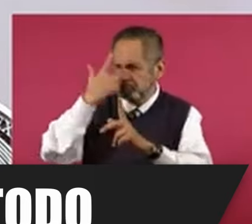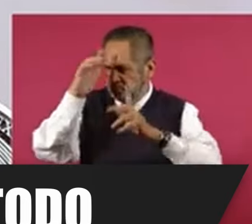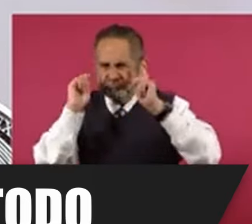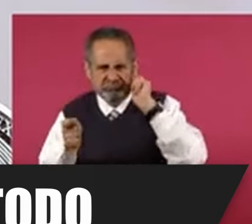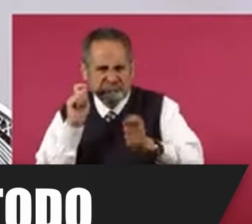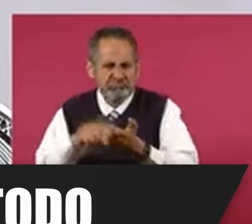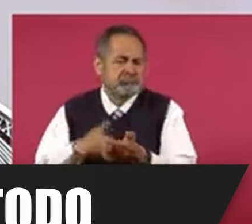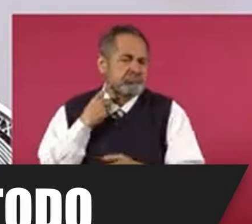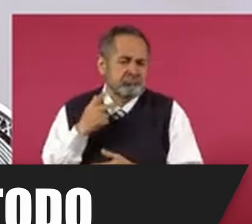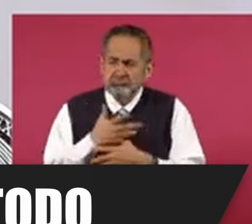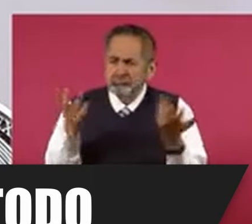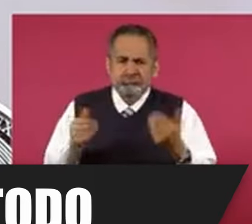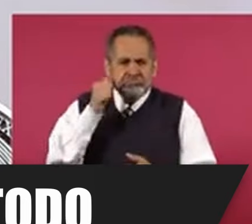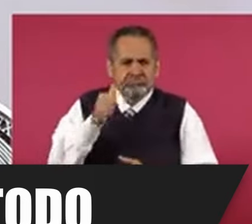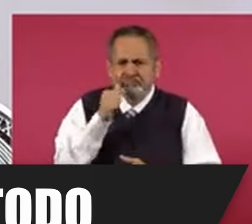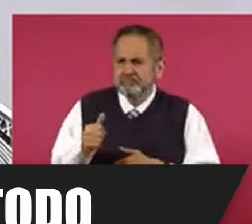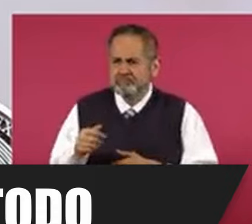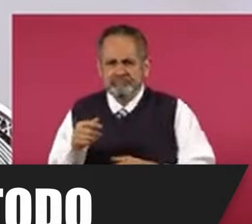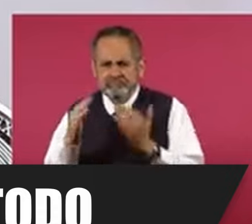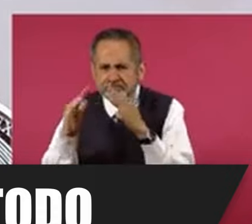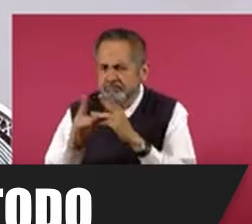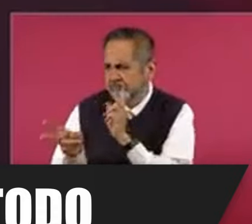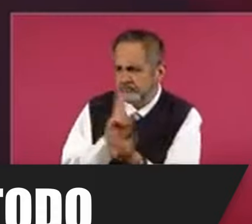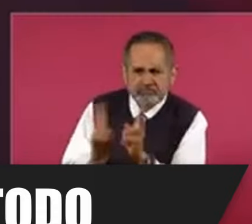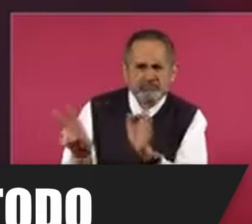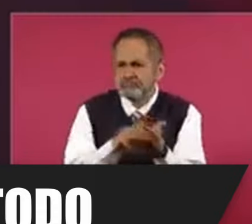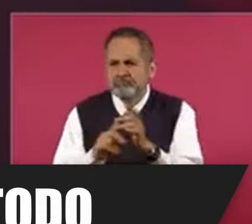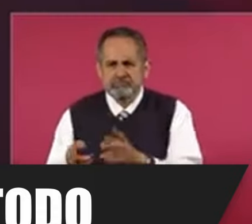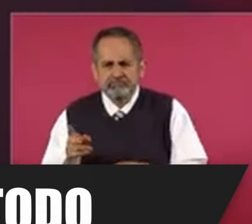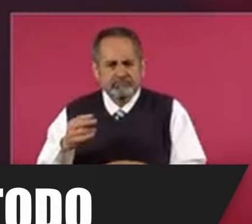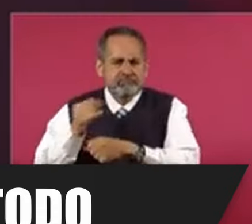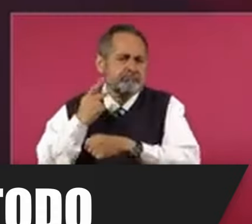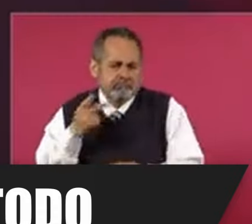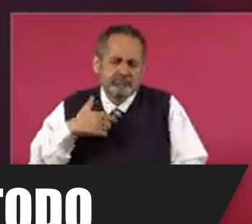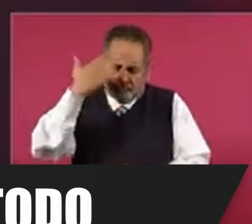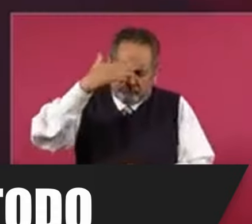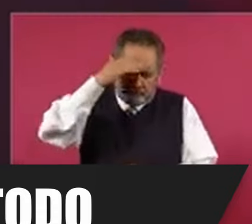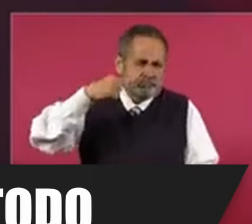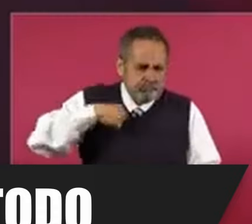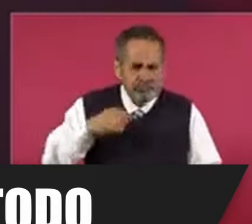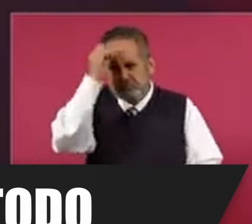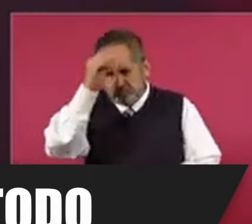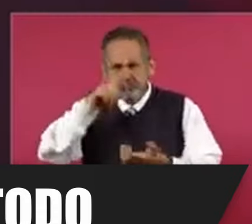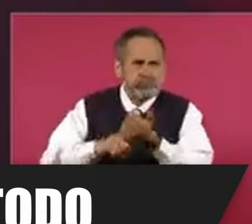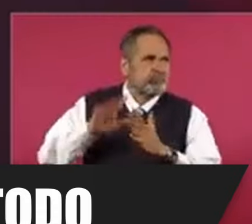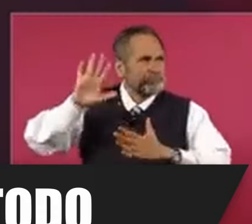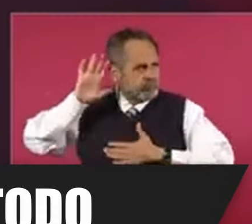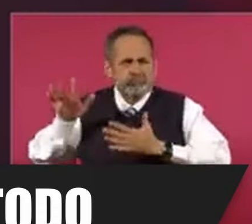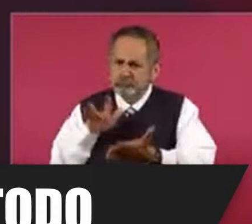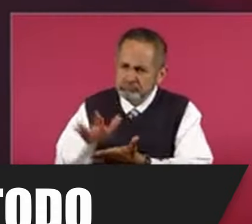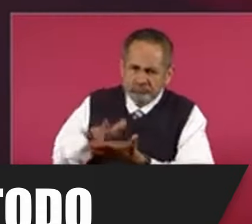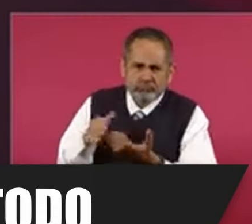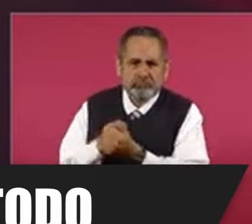tema de muchas sobremesas. Yo me considero muy informada, politizada, tomo partido, me comprometo.